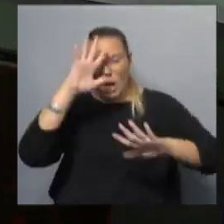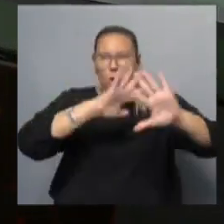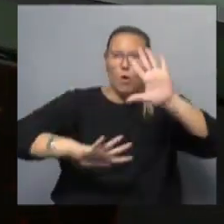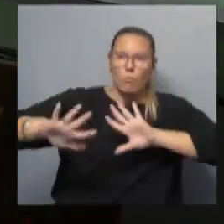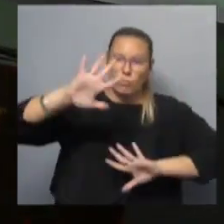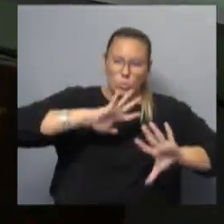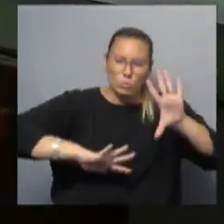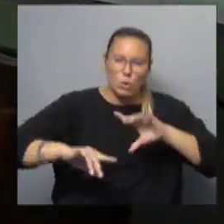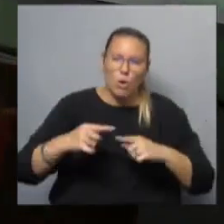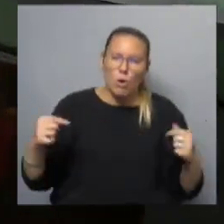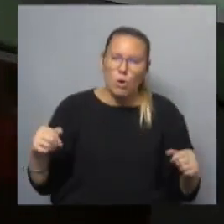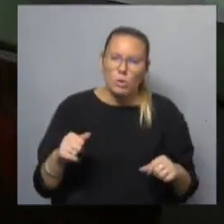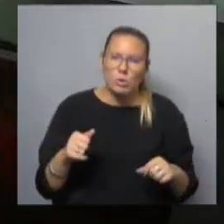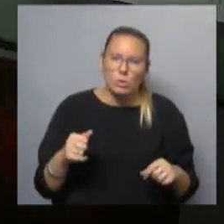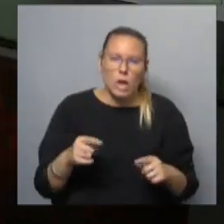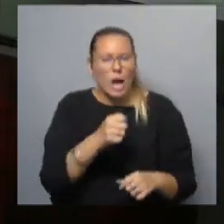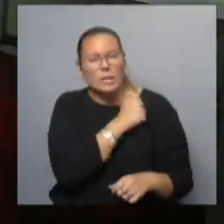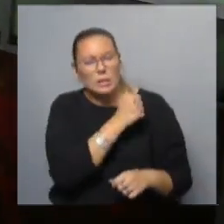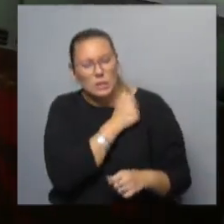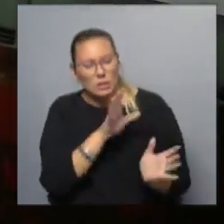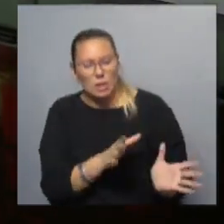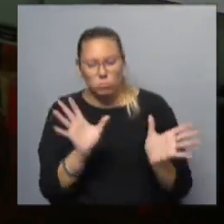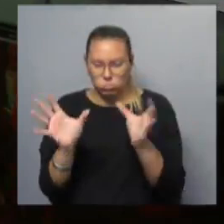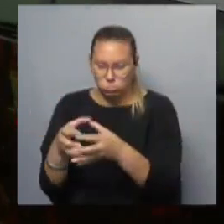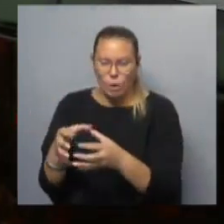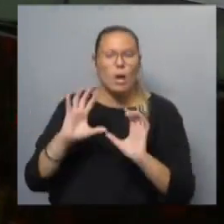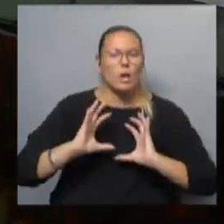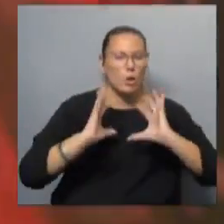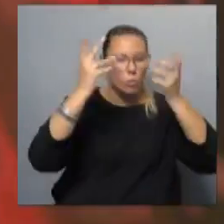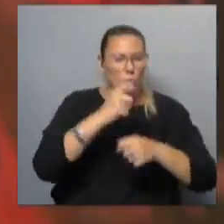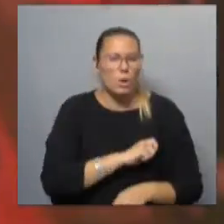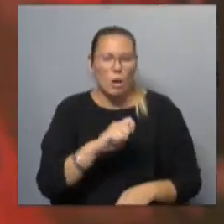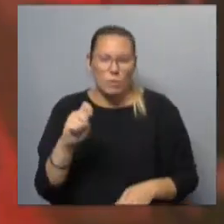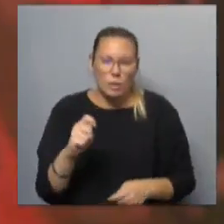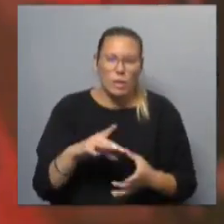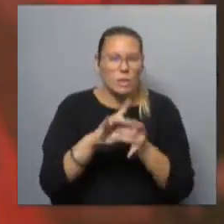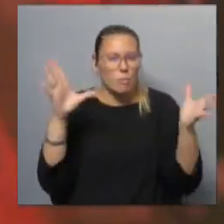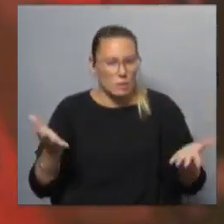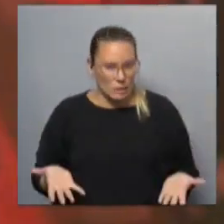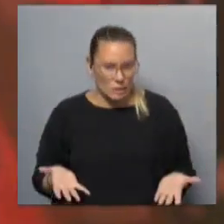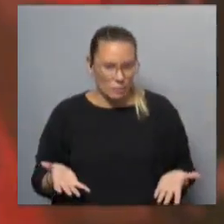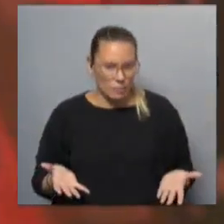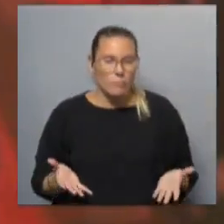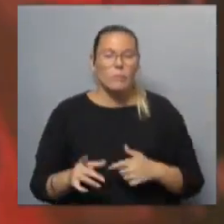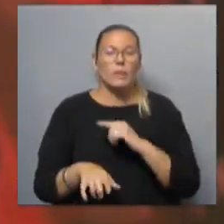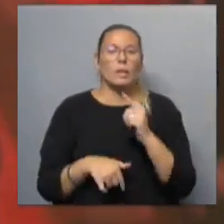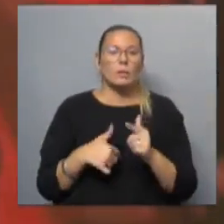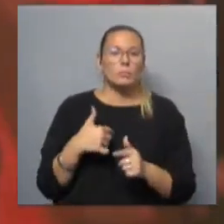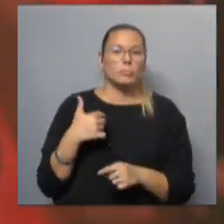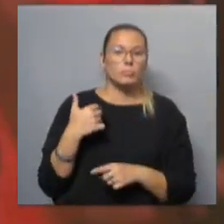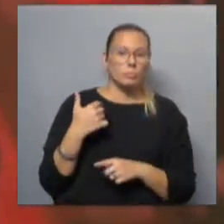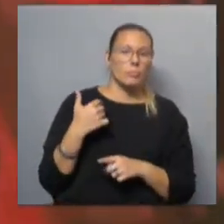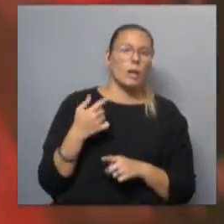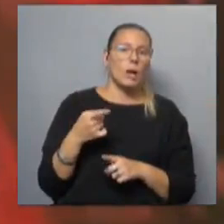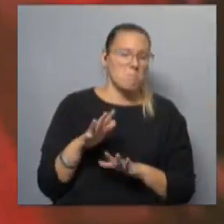decir, bueno, ¿qué cosa era ciclo artiguista, qué cosa era revolución lavallejista y la independencia? Después ahí, fue por